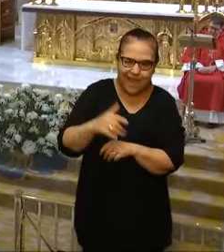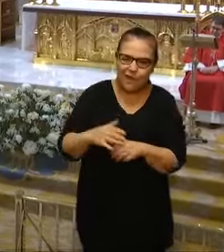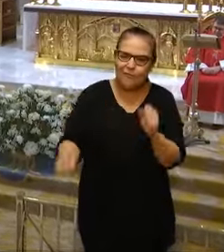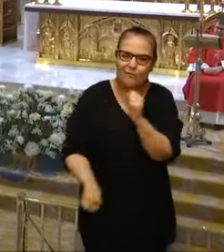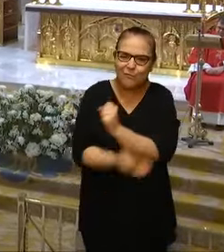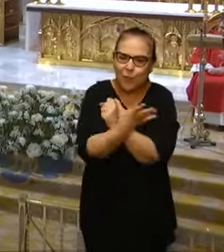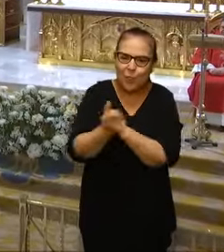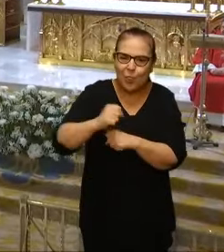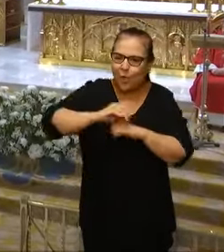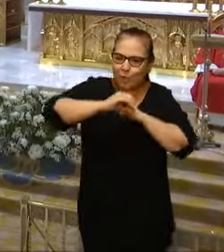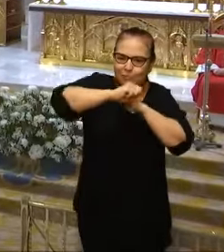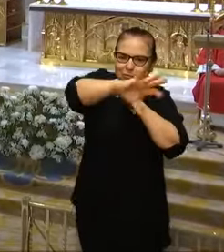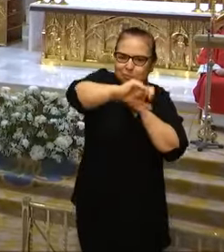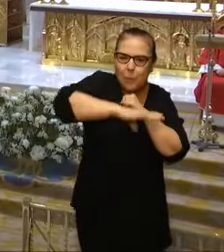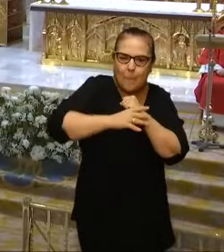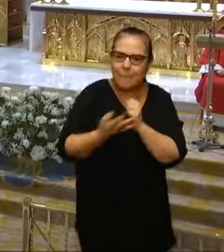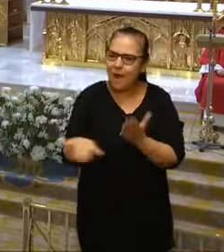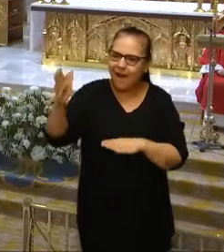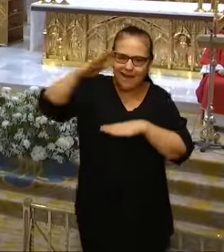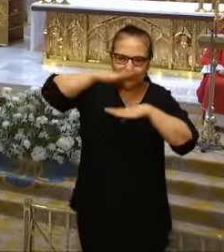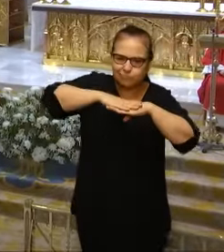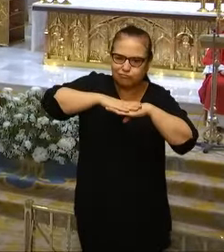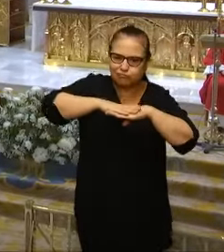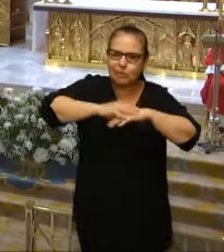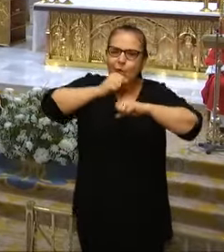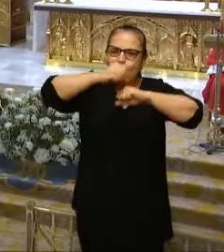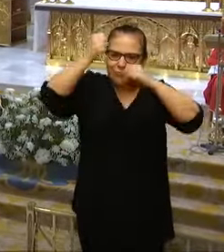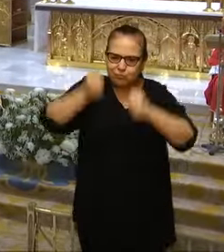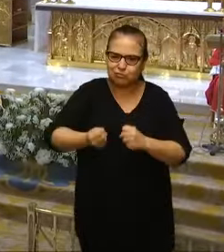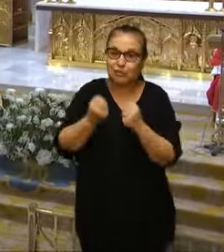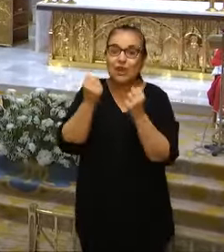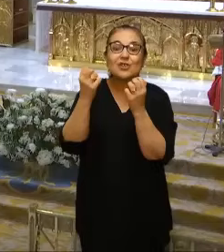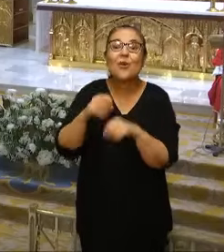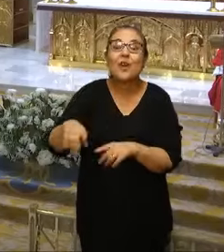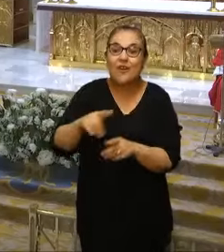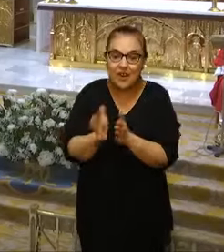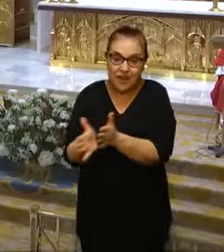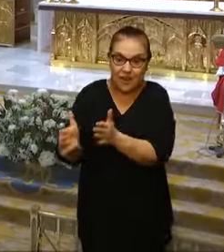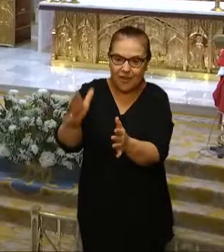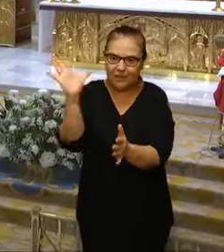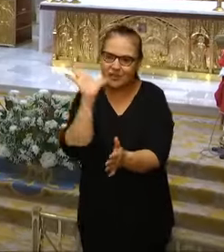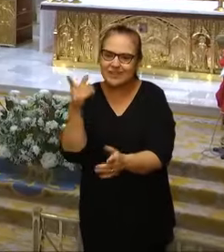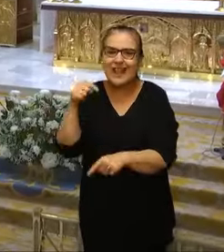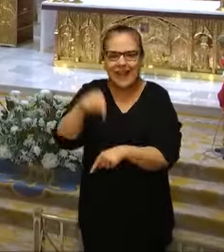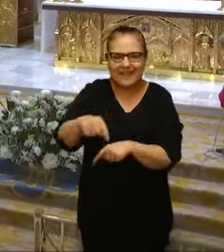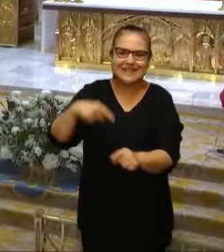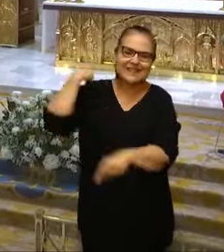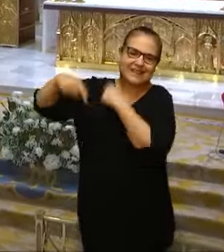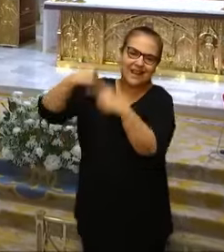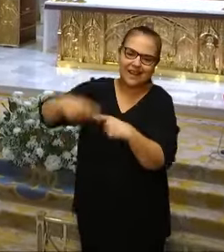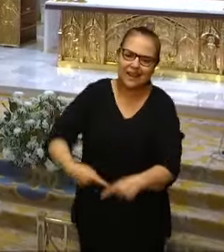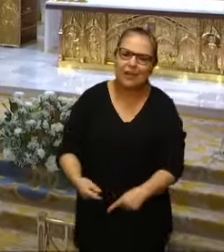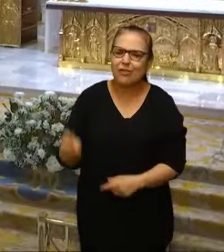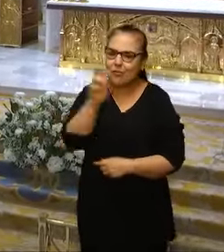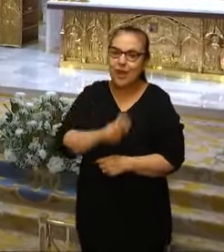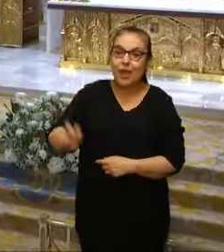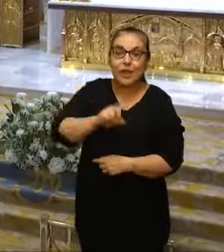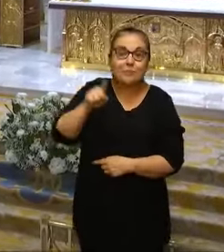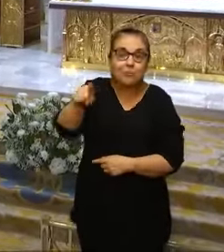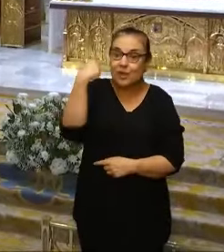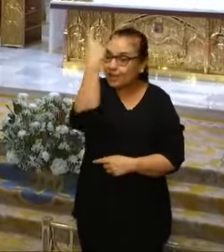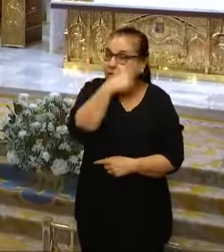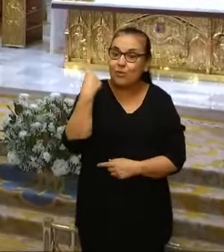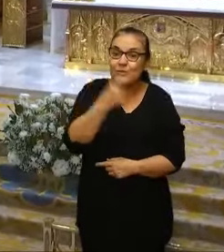sobre los mares, Él la afianzó sobre los ríos. Esta es la generación que busca